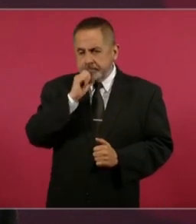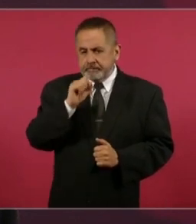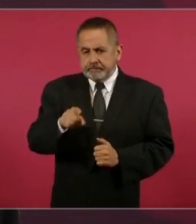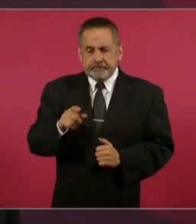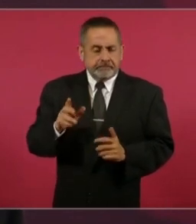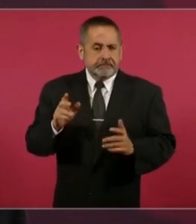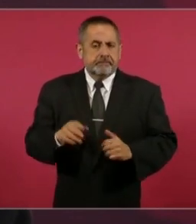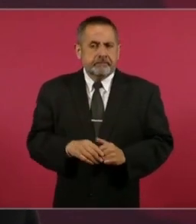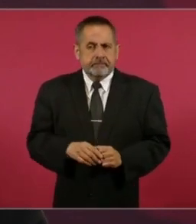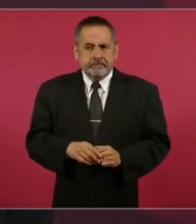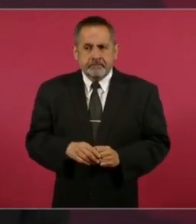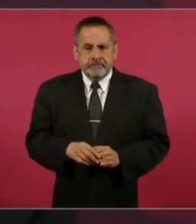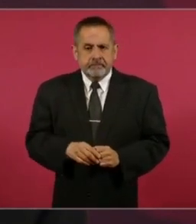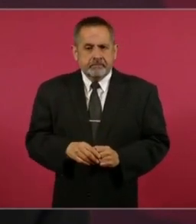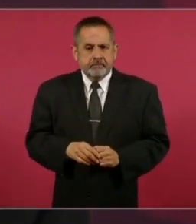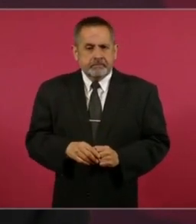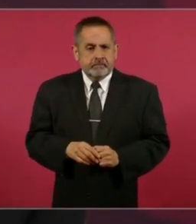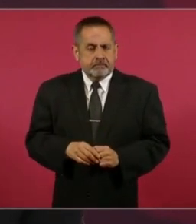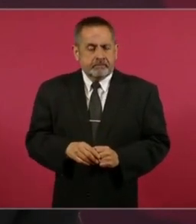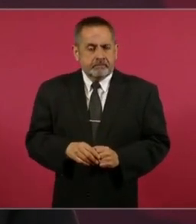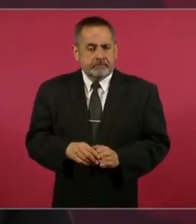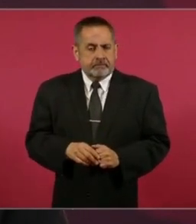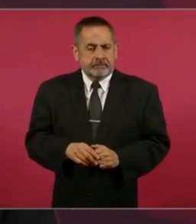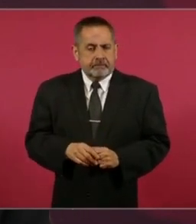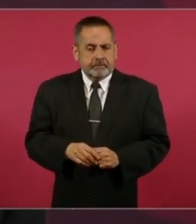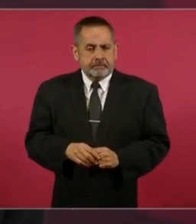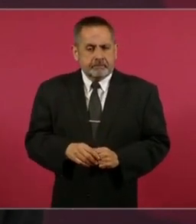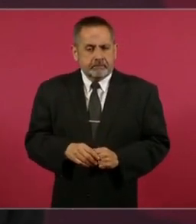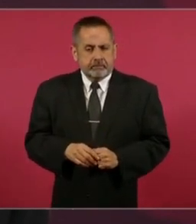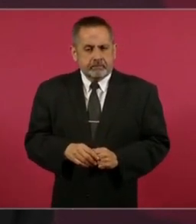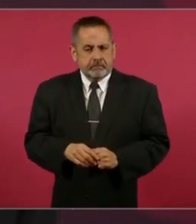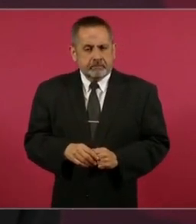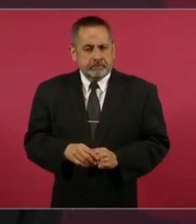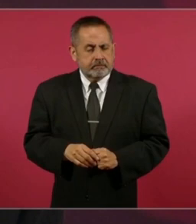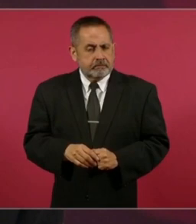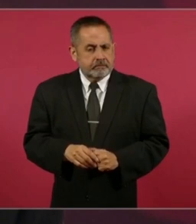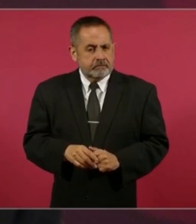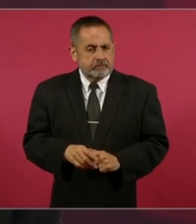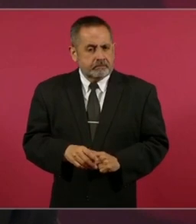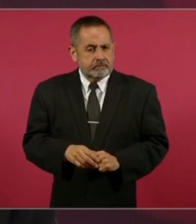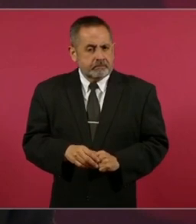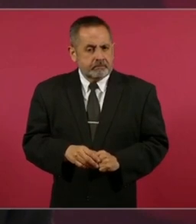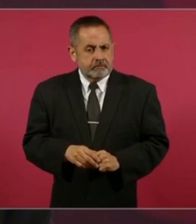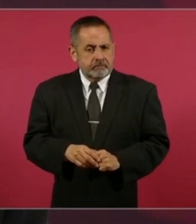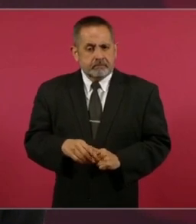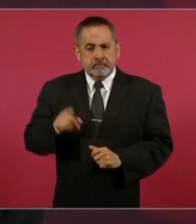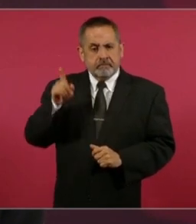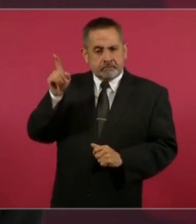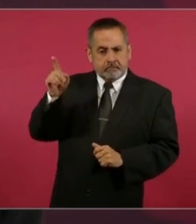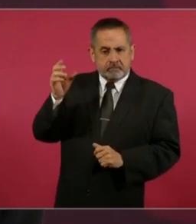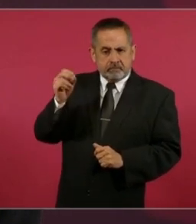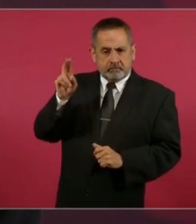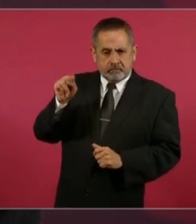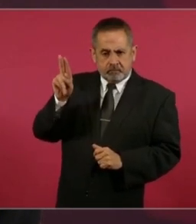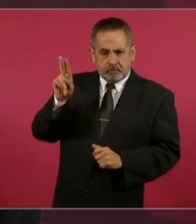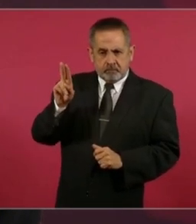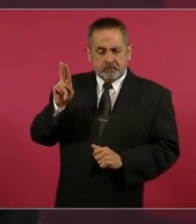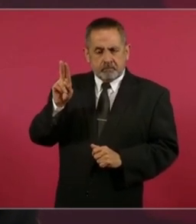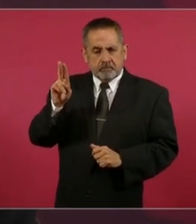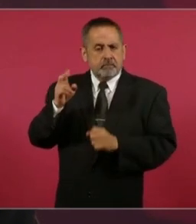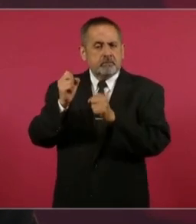y que se pongan los miembros del Consejo de